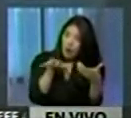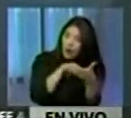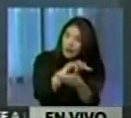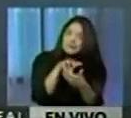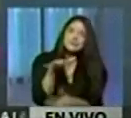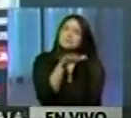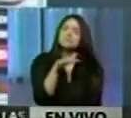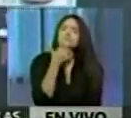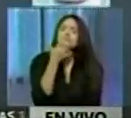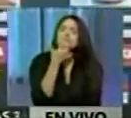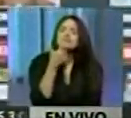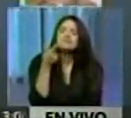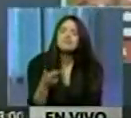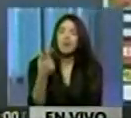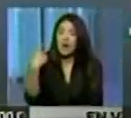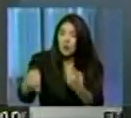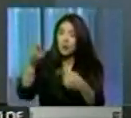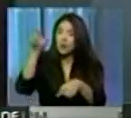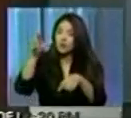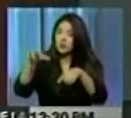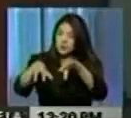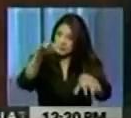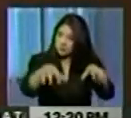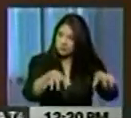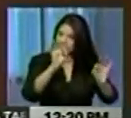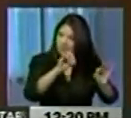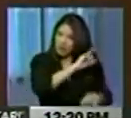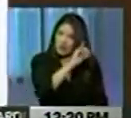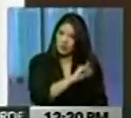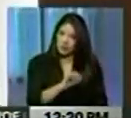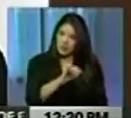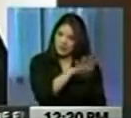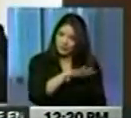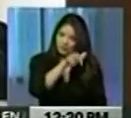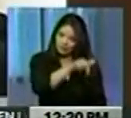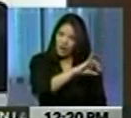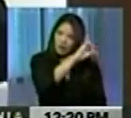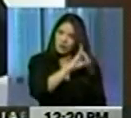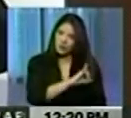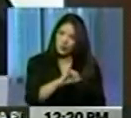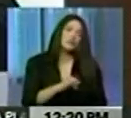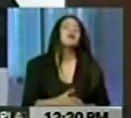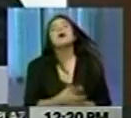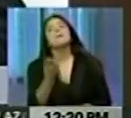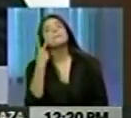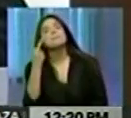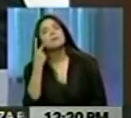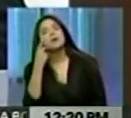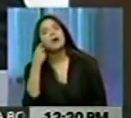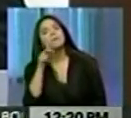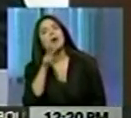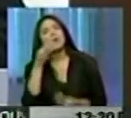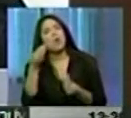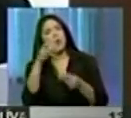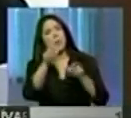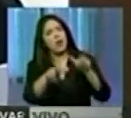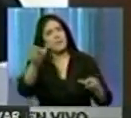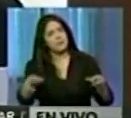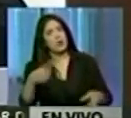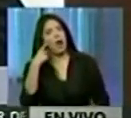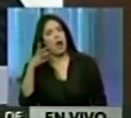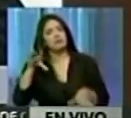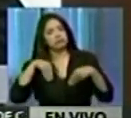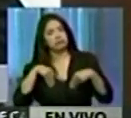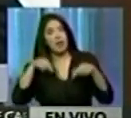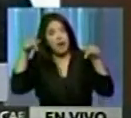suscitados recientemente en varias jurisdicciones de la entidad zuliana. Veamos cómo estos sujetos reconocen que